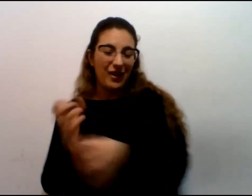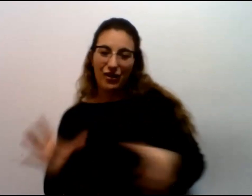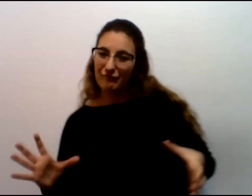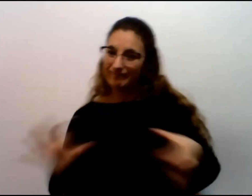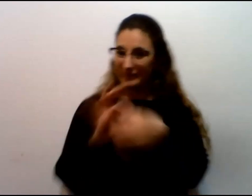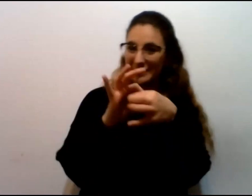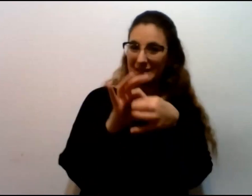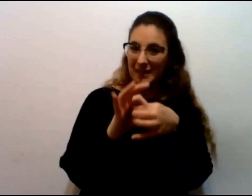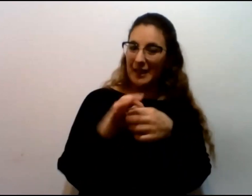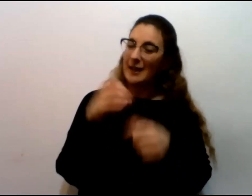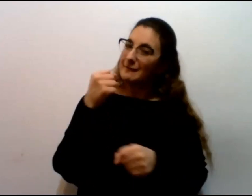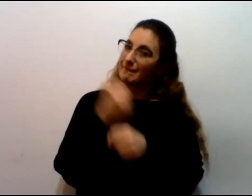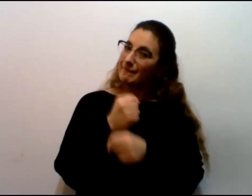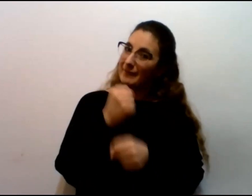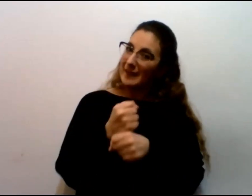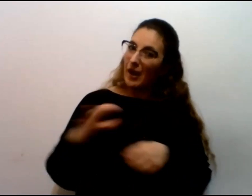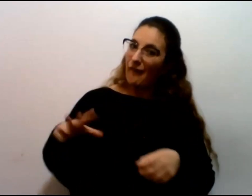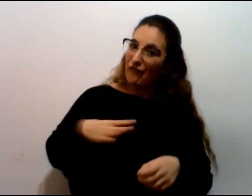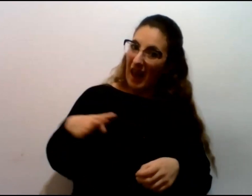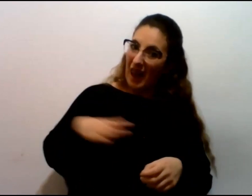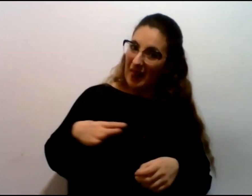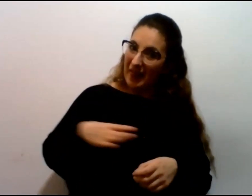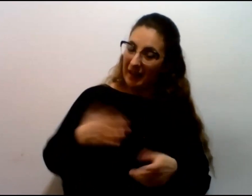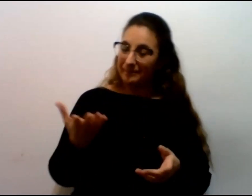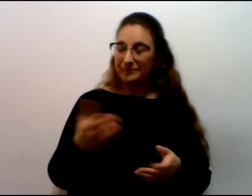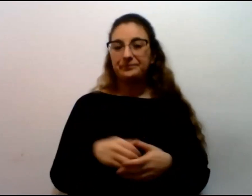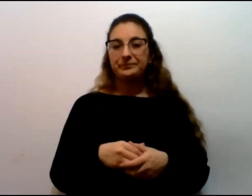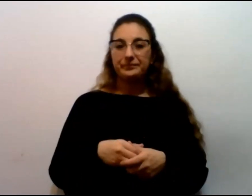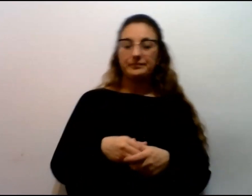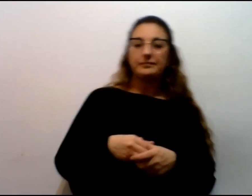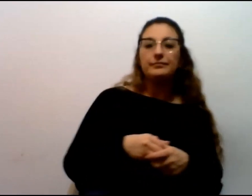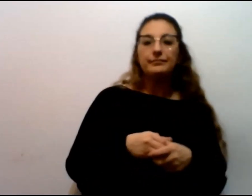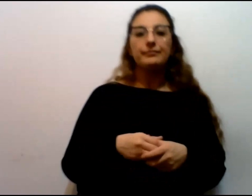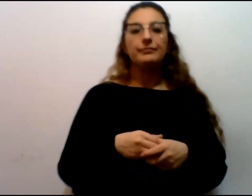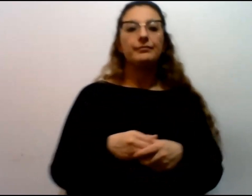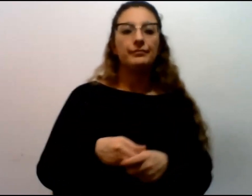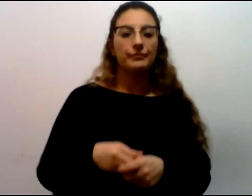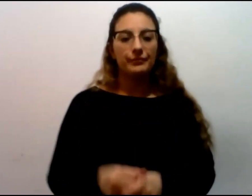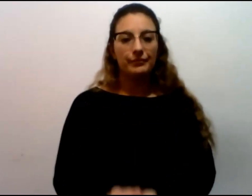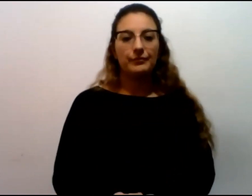Es una asignatura Pendiente El trabajo En las personas Con discapacidad